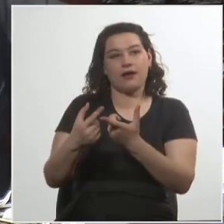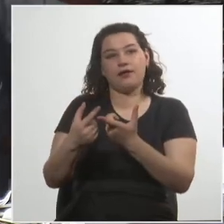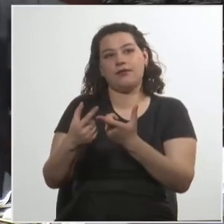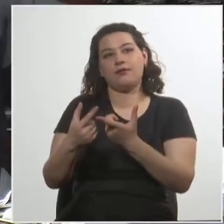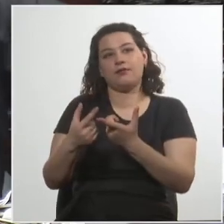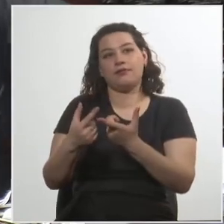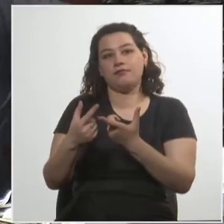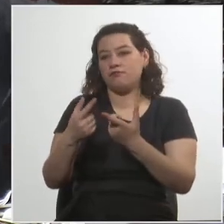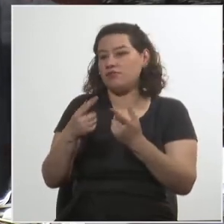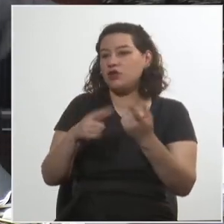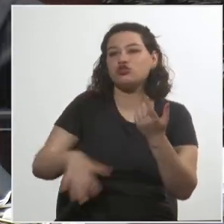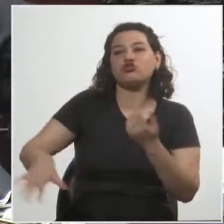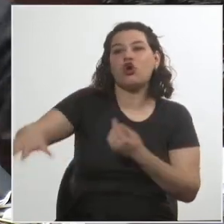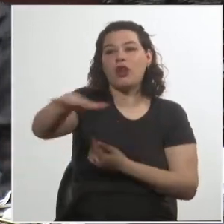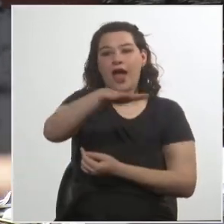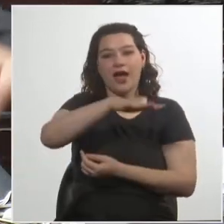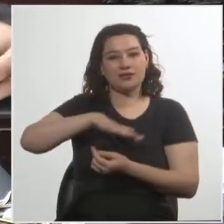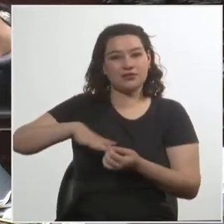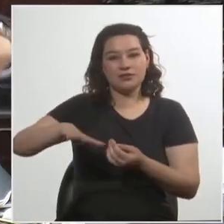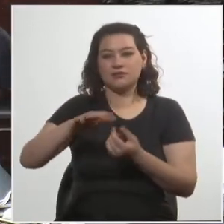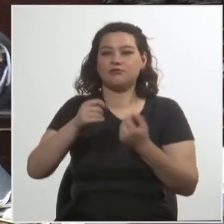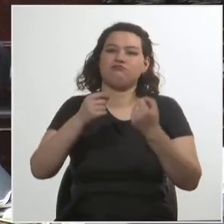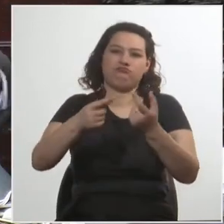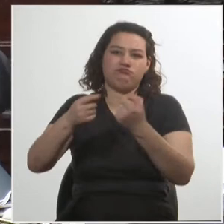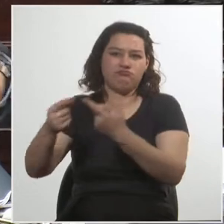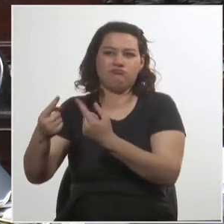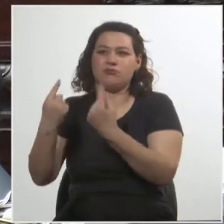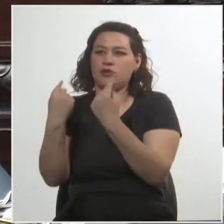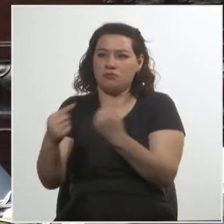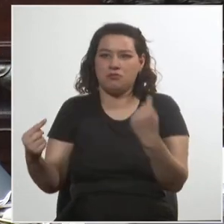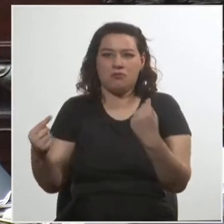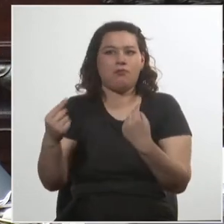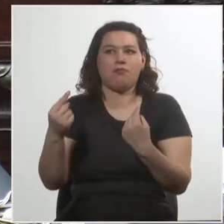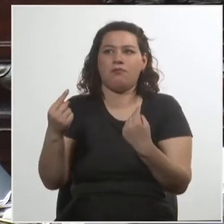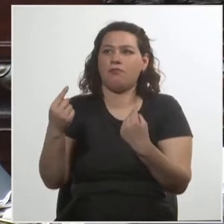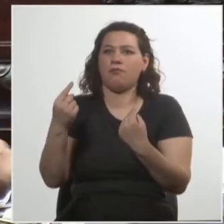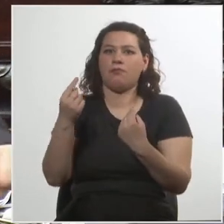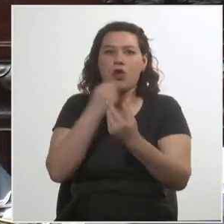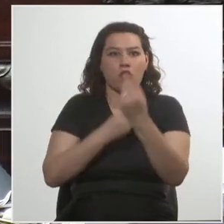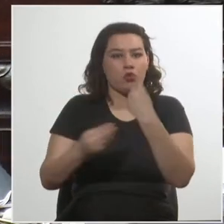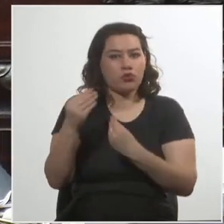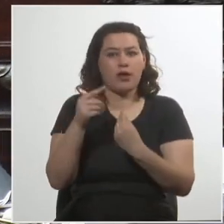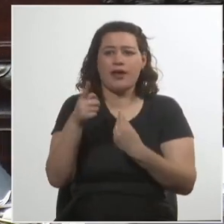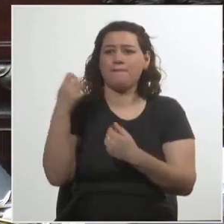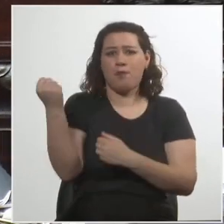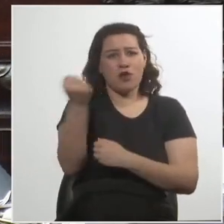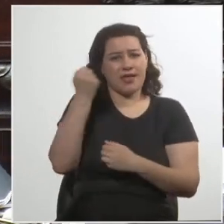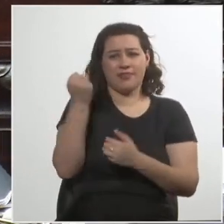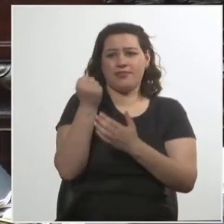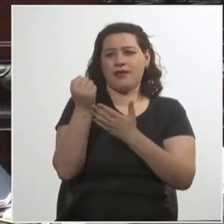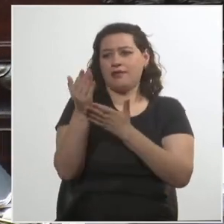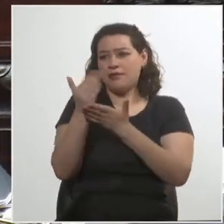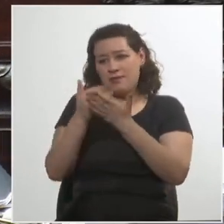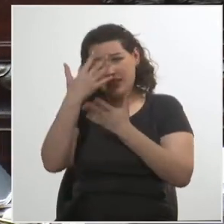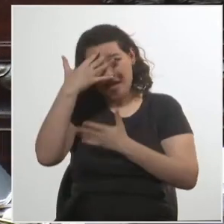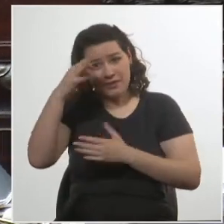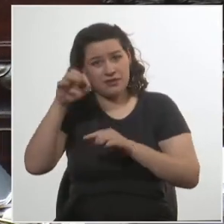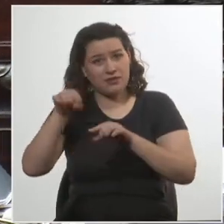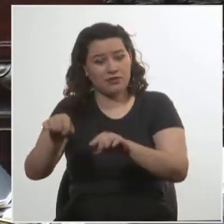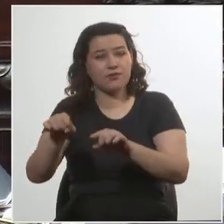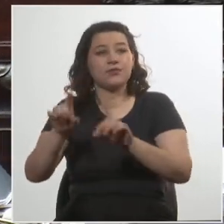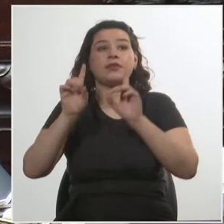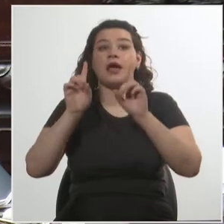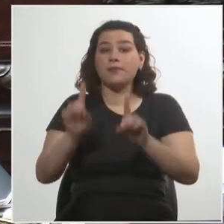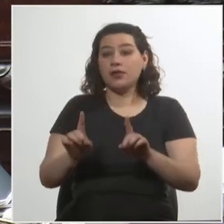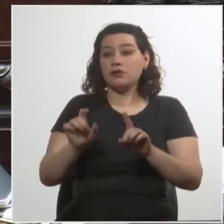a las zonas aledañas tienen una característica y un arraigo muy importante a nivel local incluso